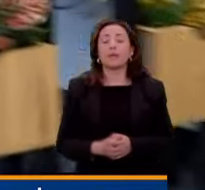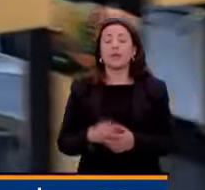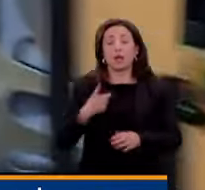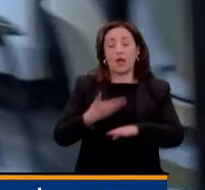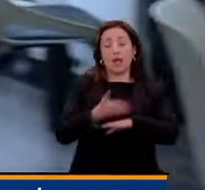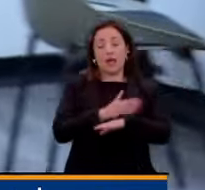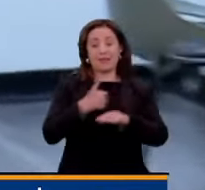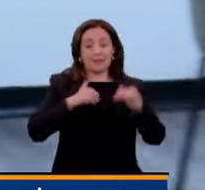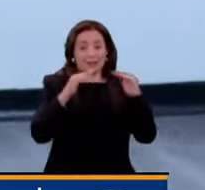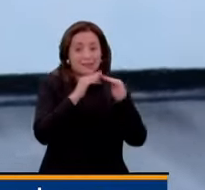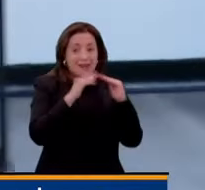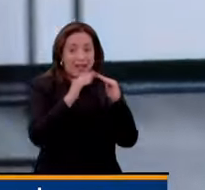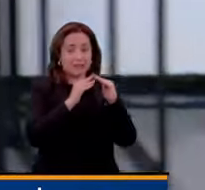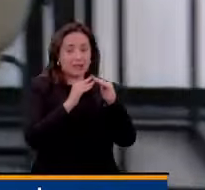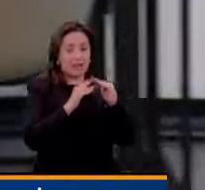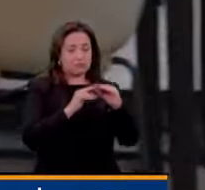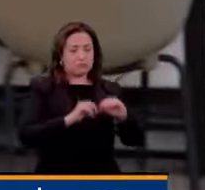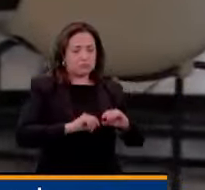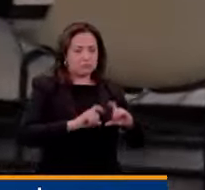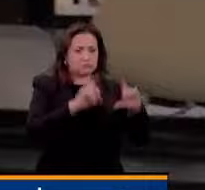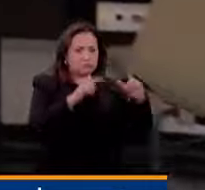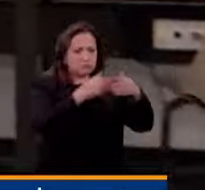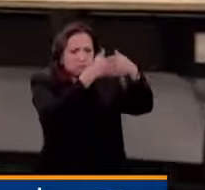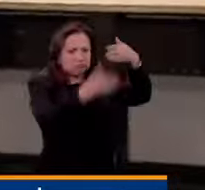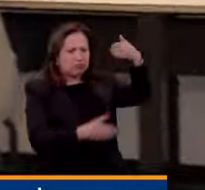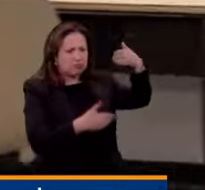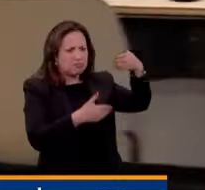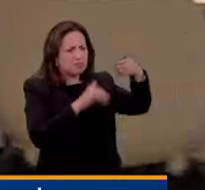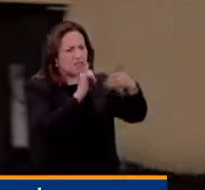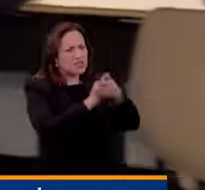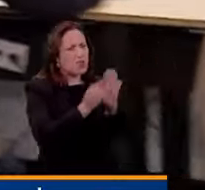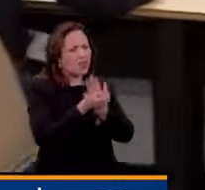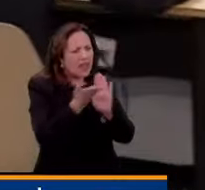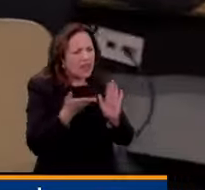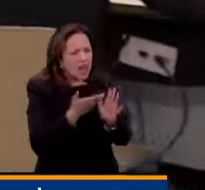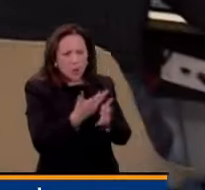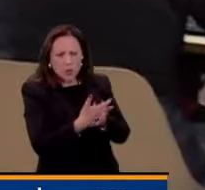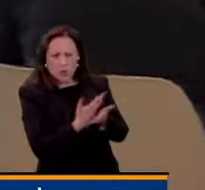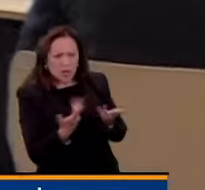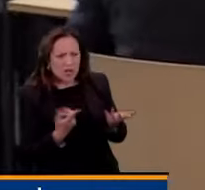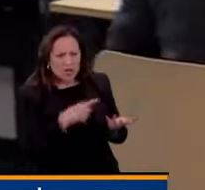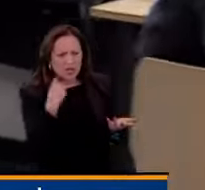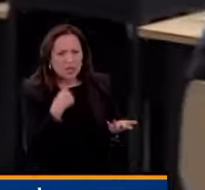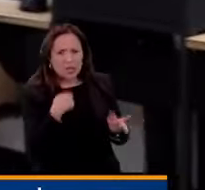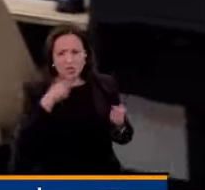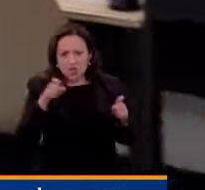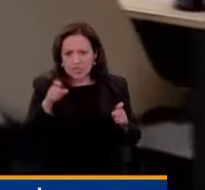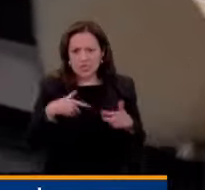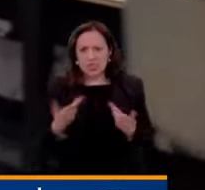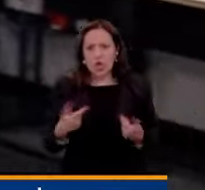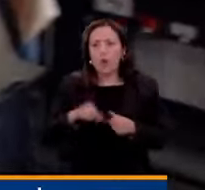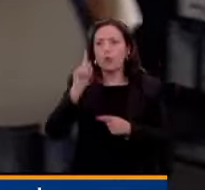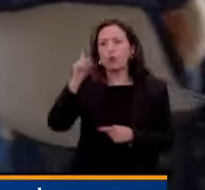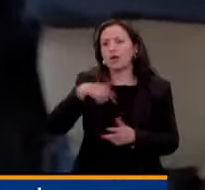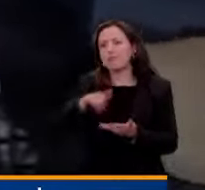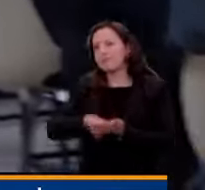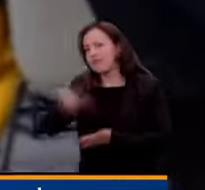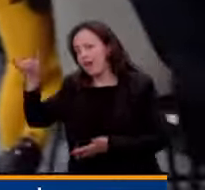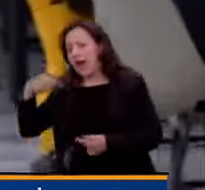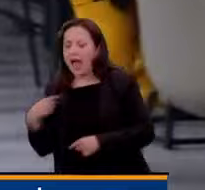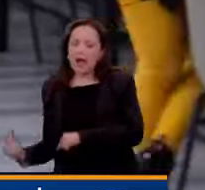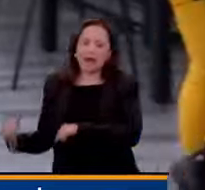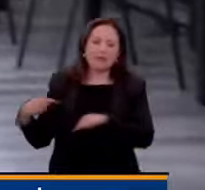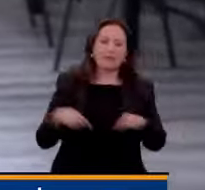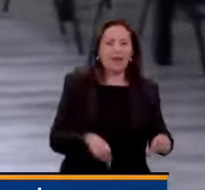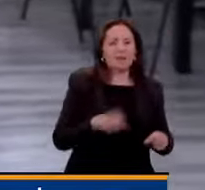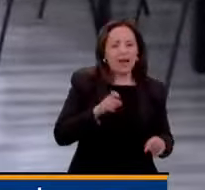casa no me salía la declaración sugerida y estoy muy urgido de hacerlo porque voy de viaje, entonces vine acá para